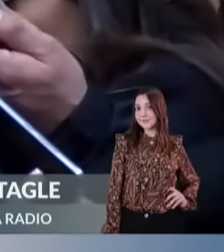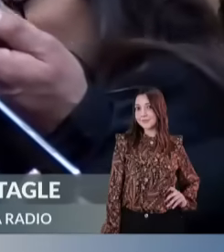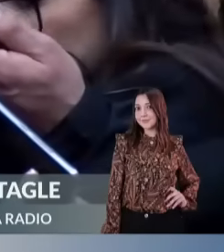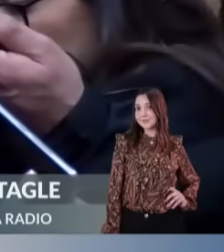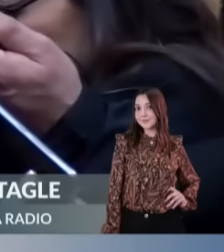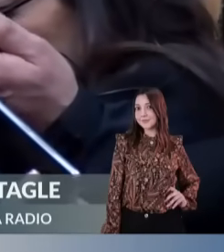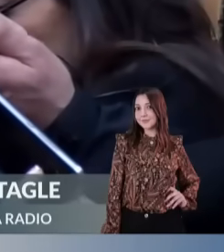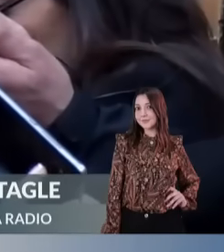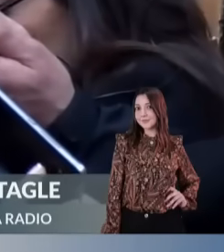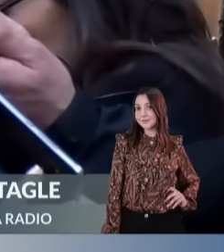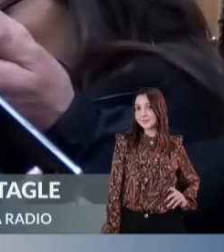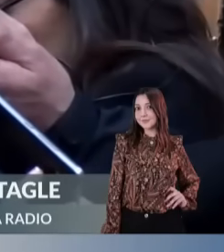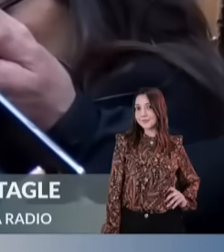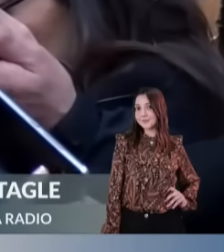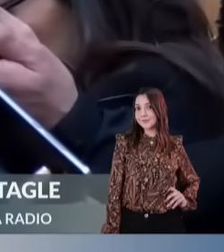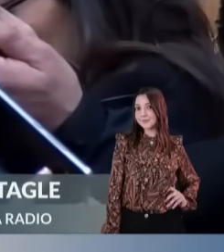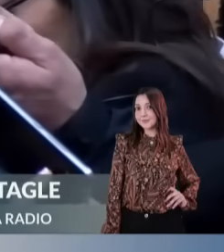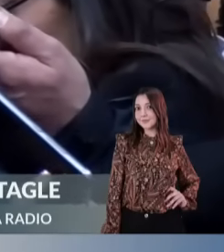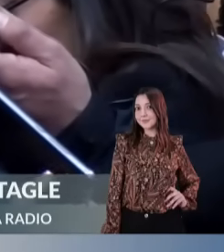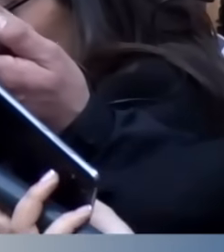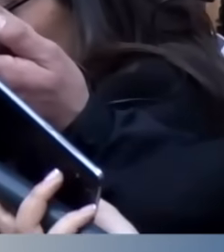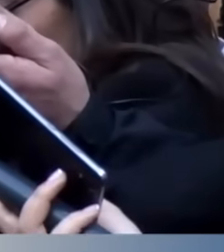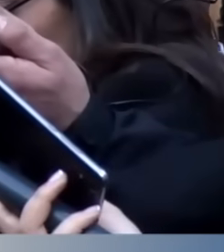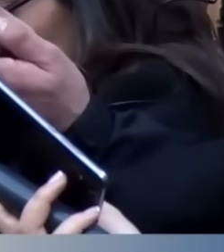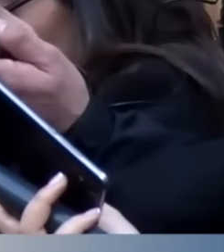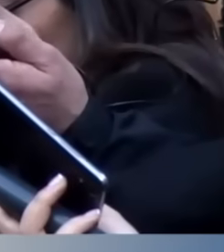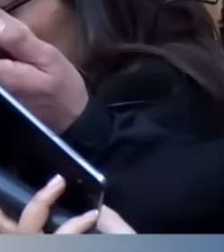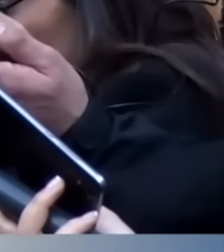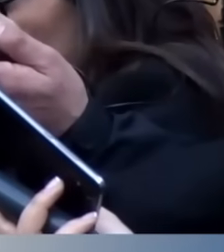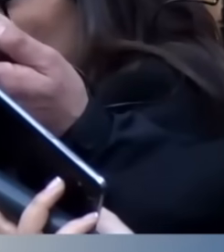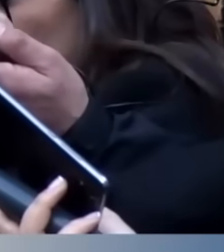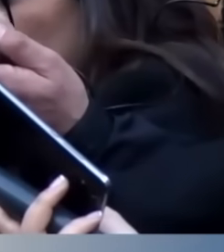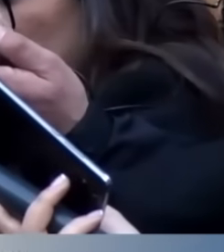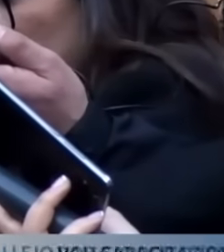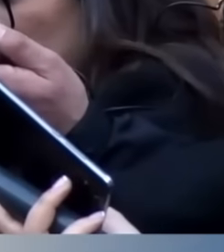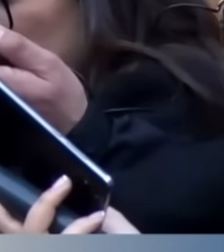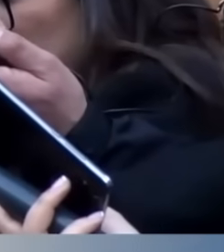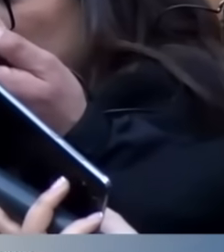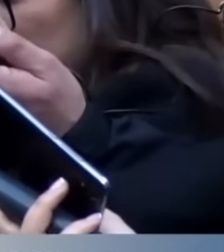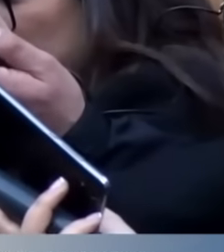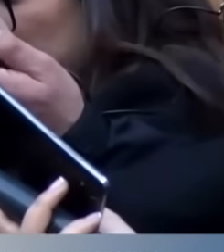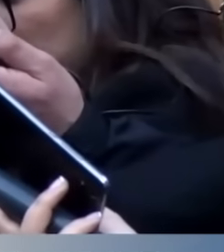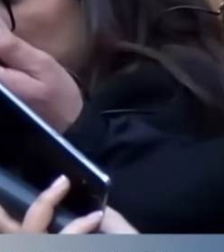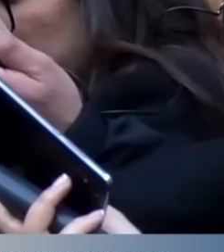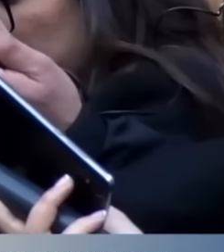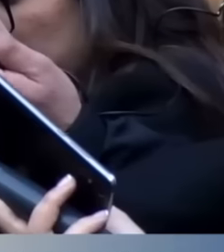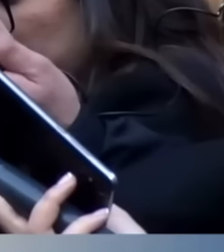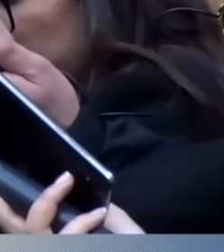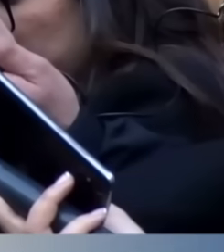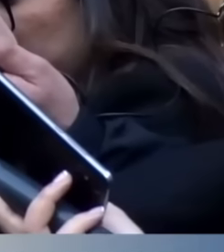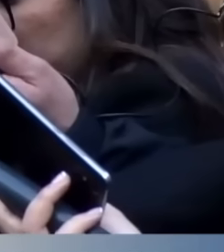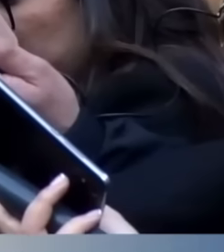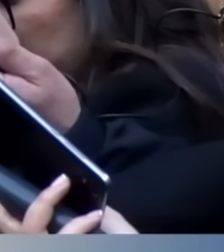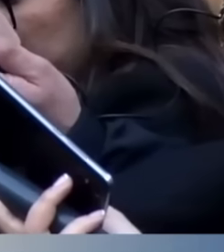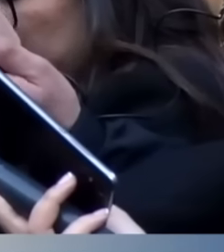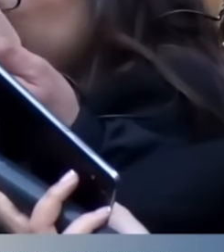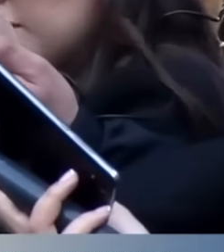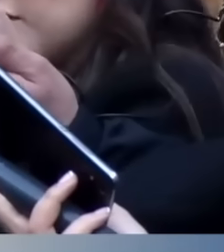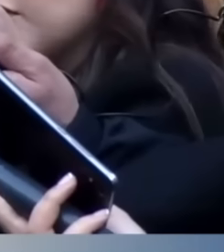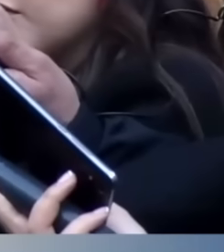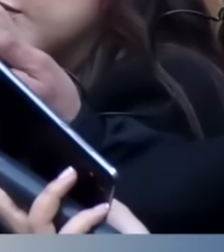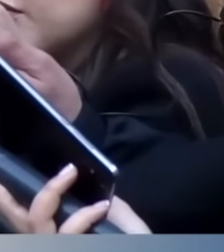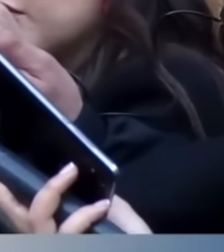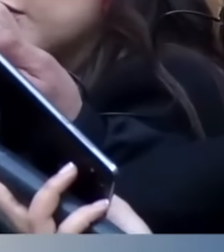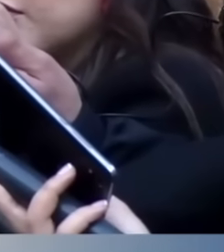no exime, no es ninguna causal de eximir el desconocimiento de la ley. Cuando usted asume un cargo, usted asume con todas las consecuencias que supone el conocimiento de la ley.